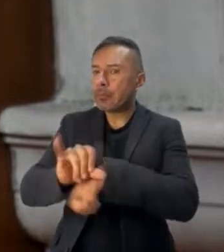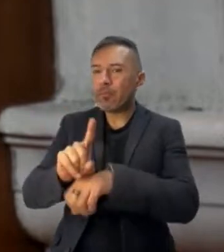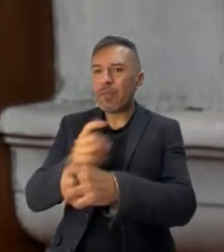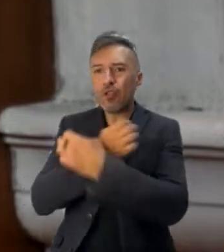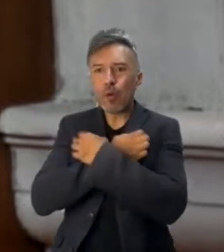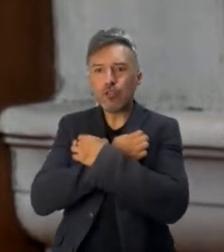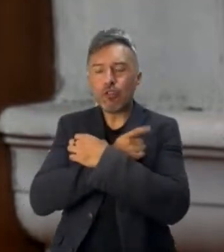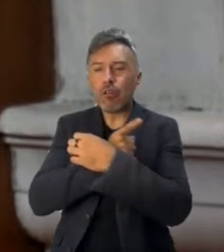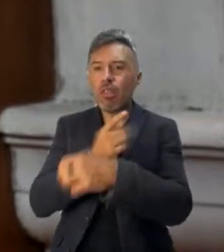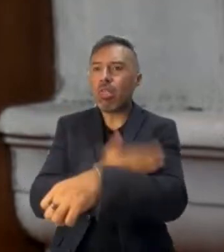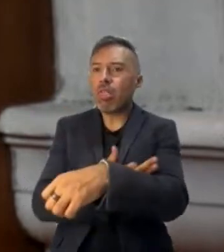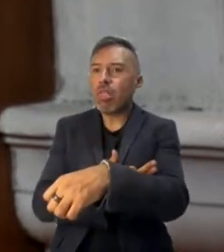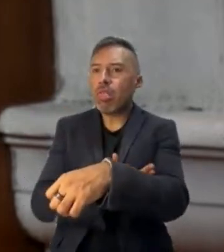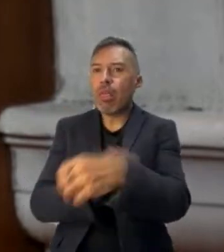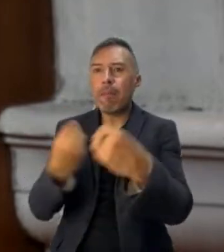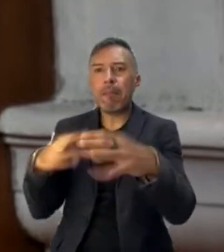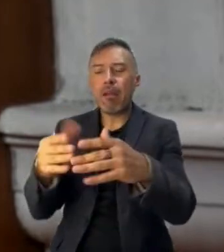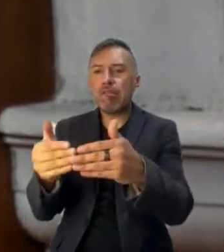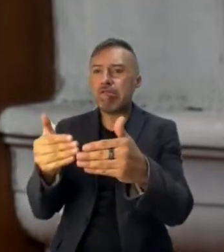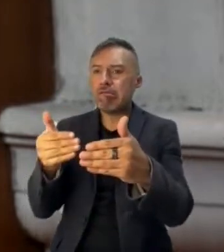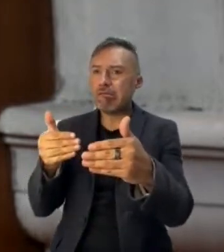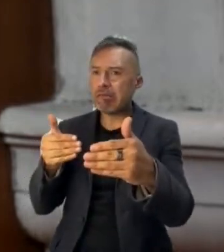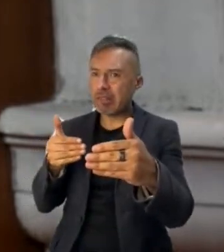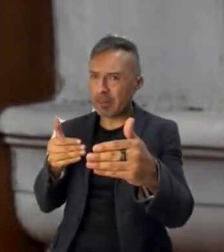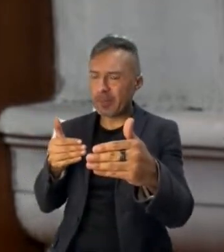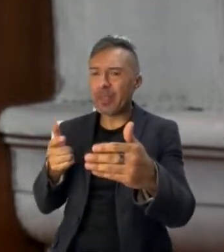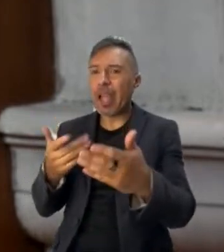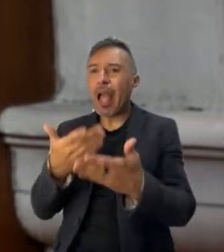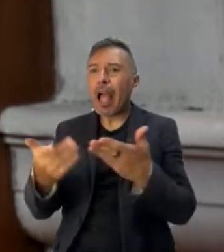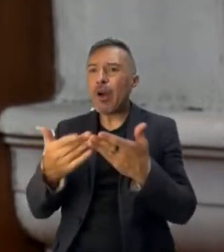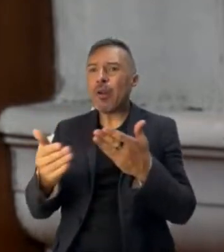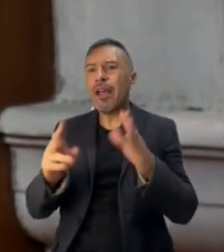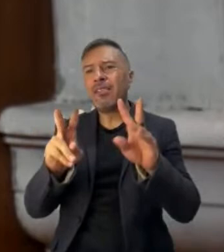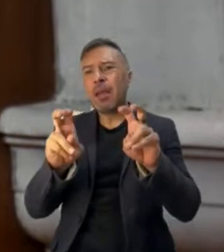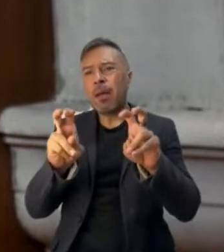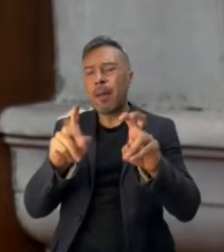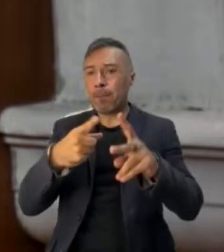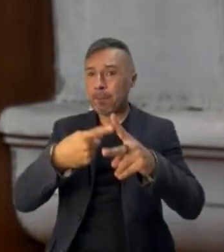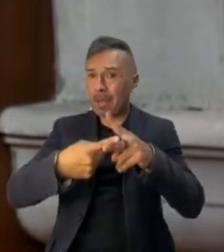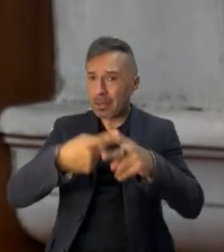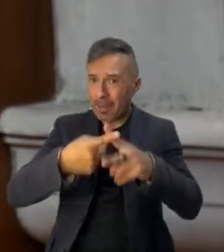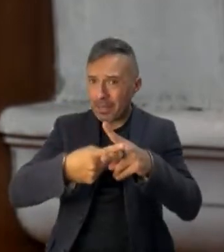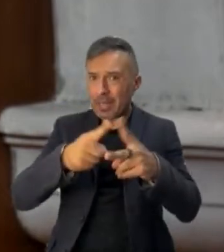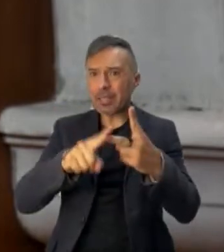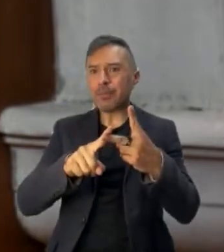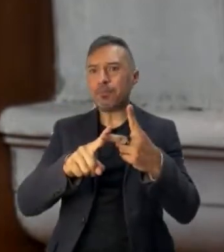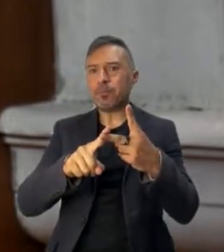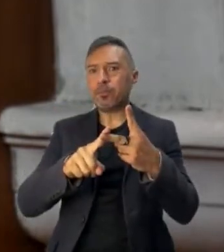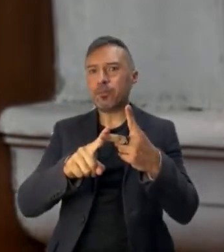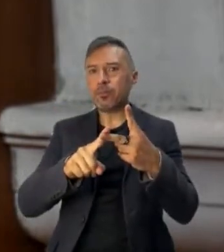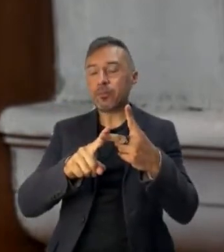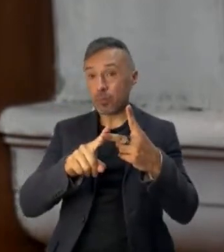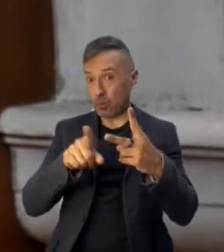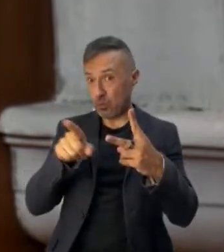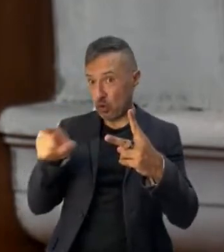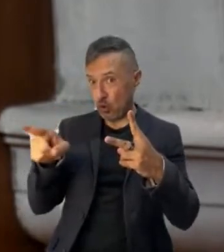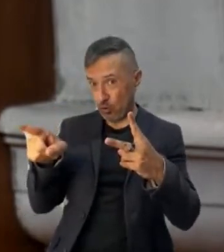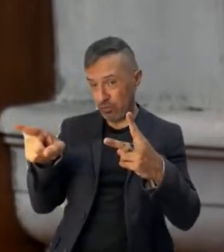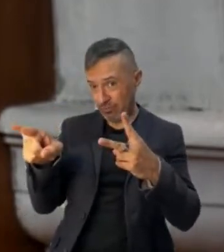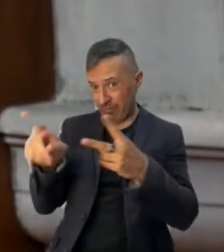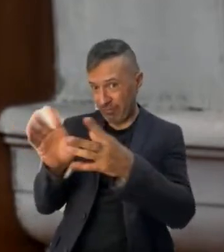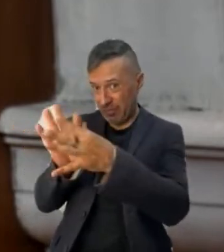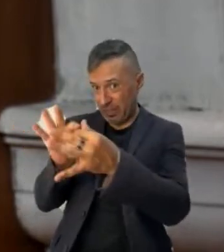rezago en el área de matemáticas y en el área, y esto lo debieron de haber comentado, en el área